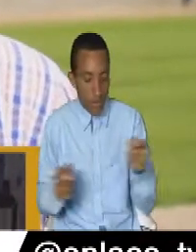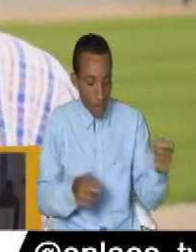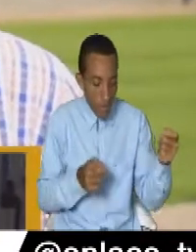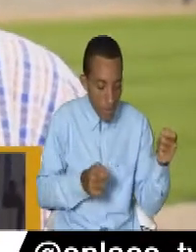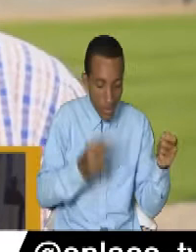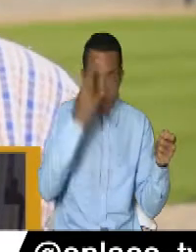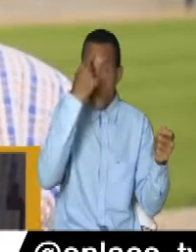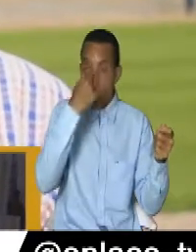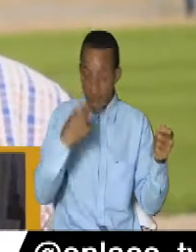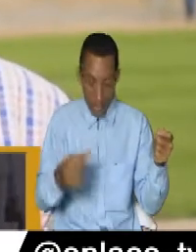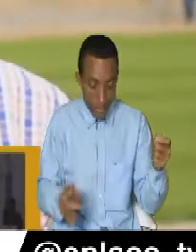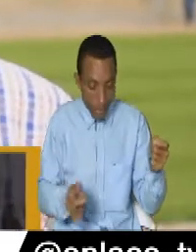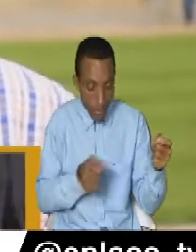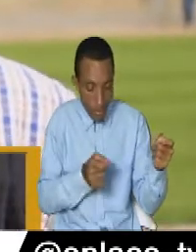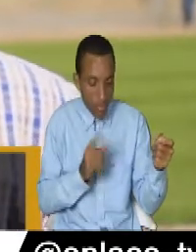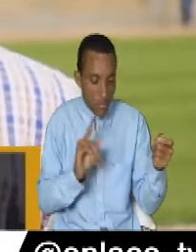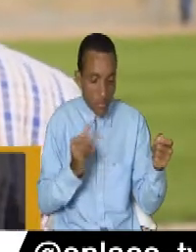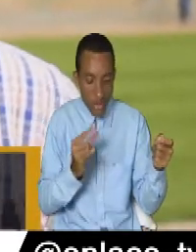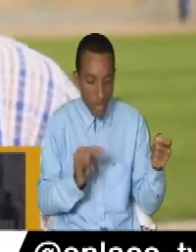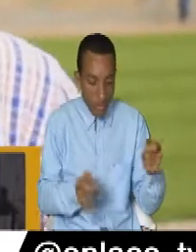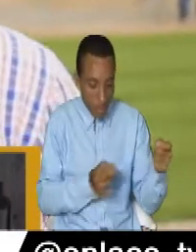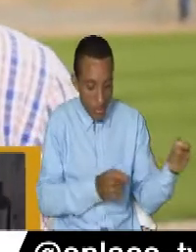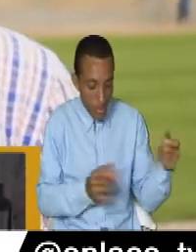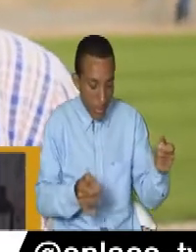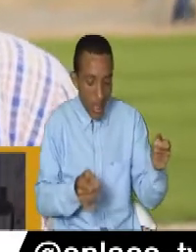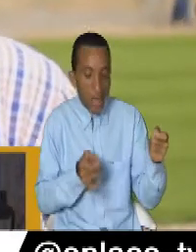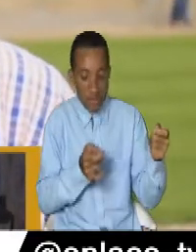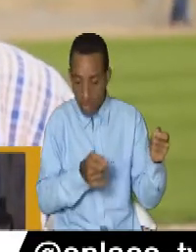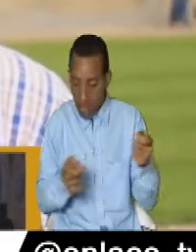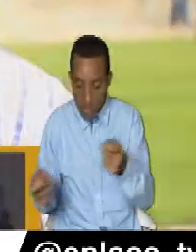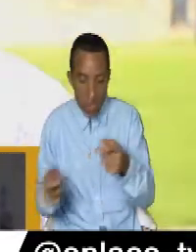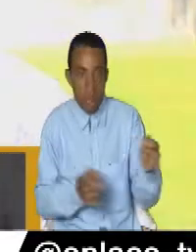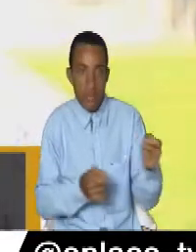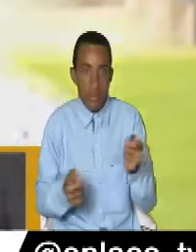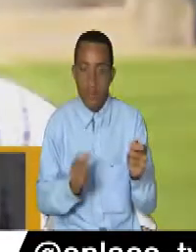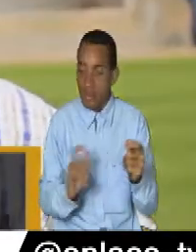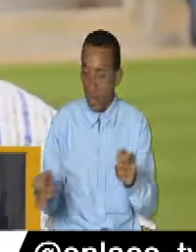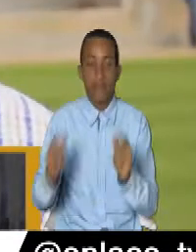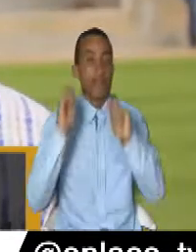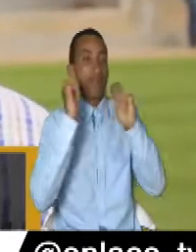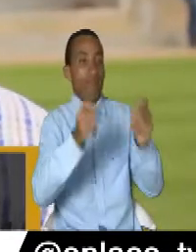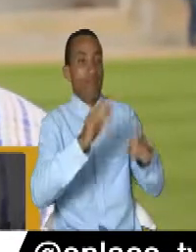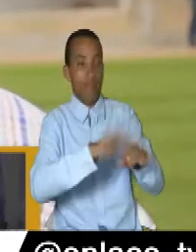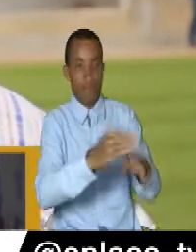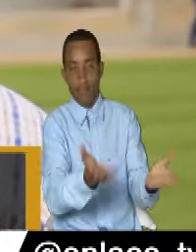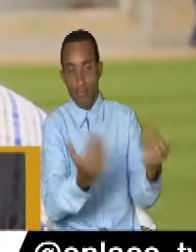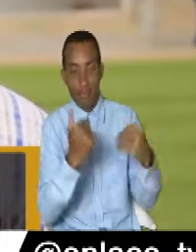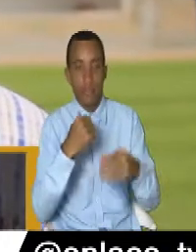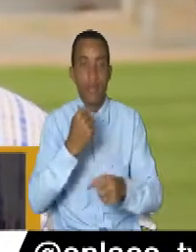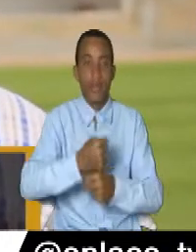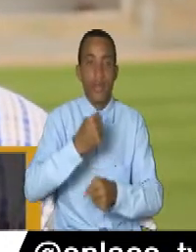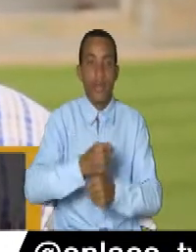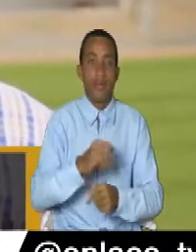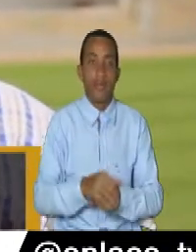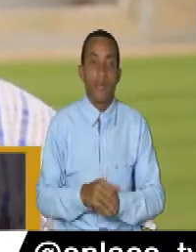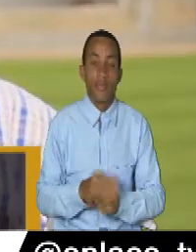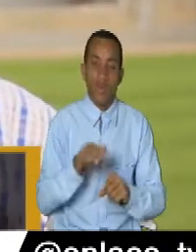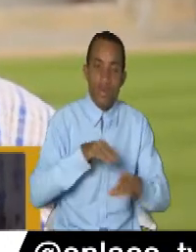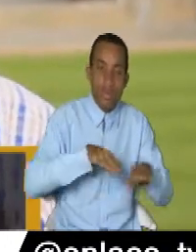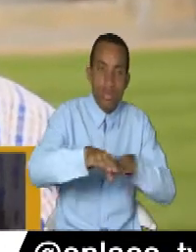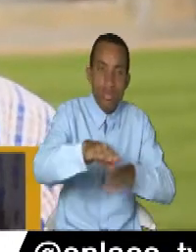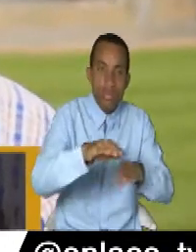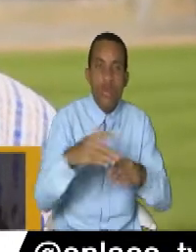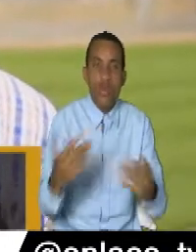los vinculan así de acuerdo a la necesidad que se genere en ese momento en la obra. Bueno, la autopavimentación lo trabajamos a través de los comités